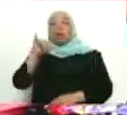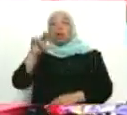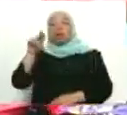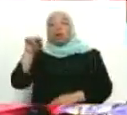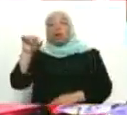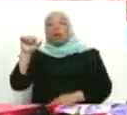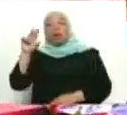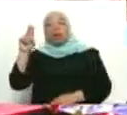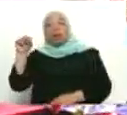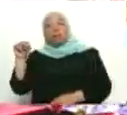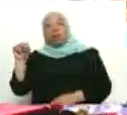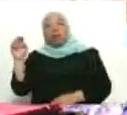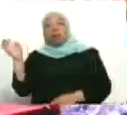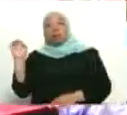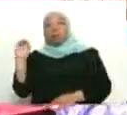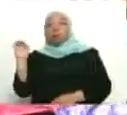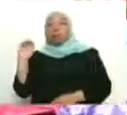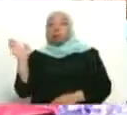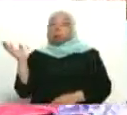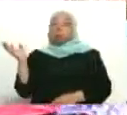Ezequiel Zamora.